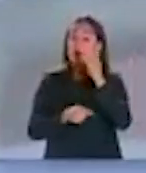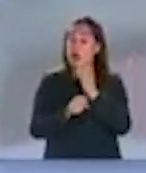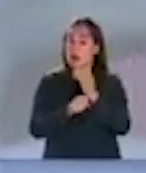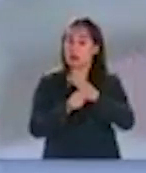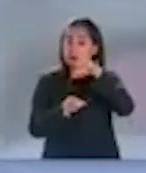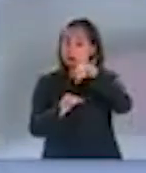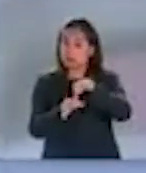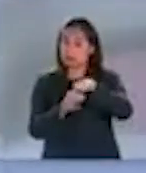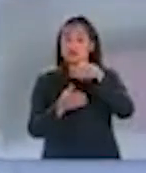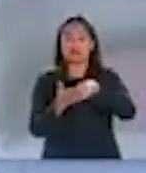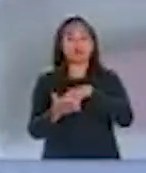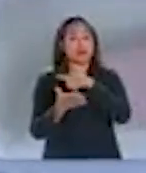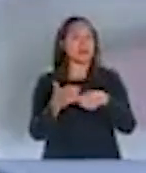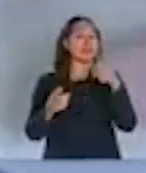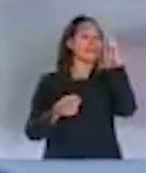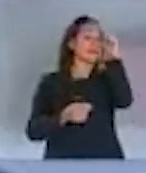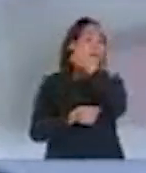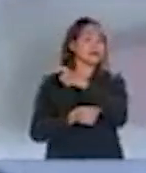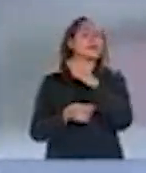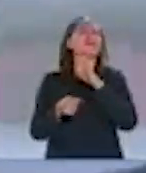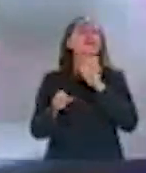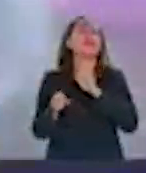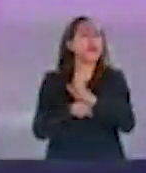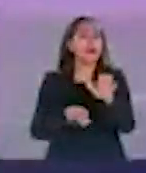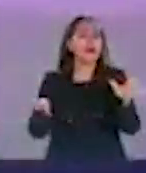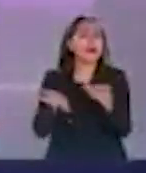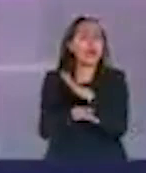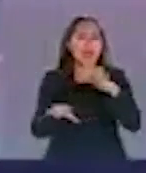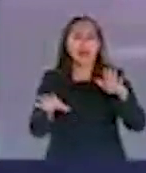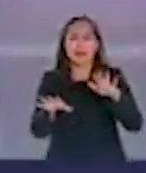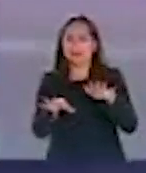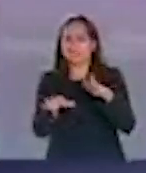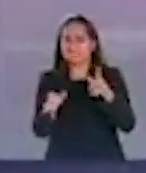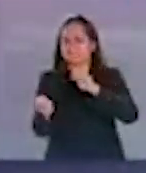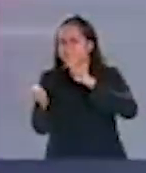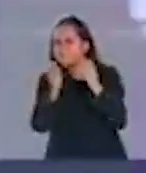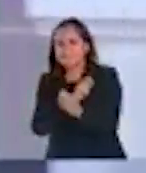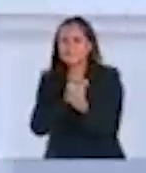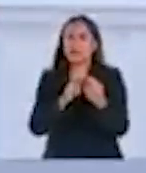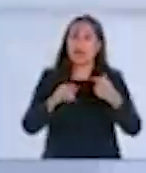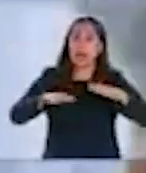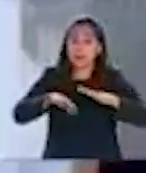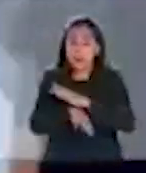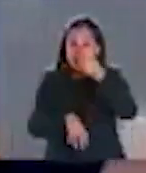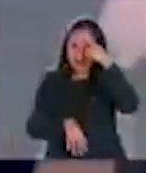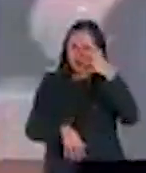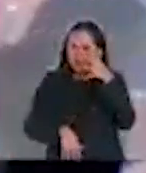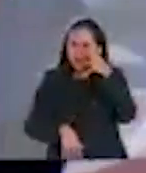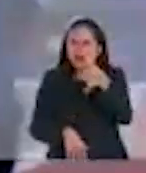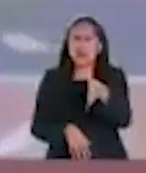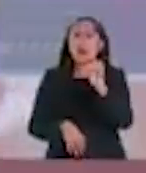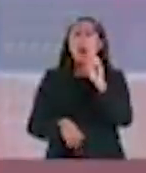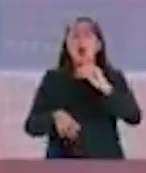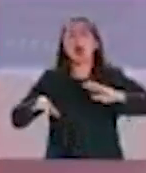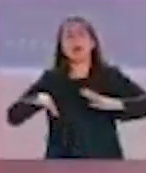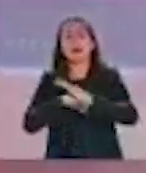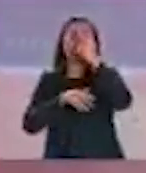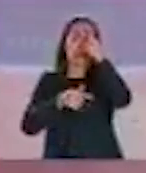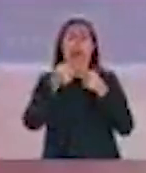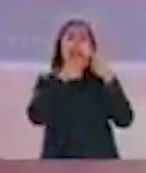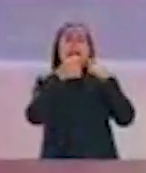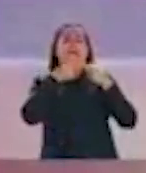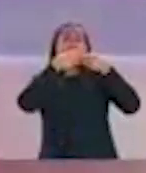en términos de qué cambio queremos y decir el cambio es hacia adelante o hacia atrás y lo que vemos con andrés manuel es una